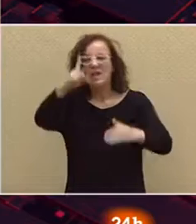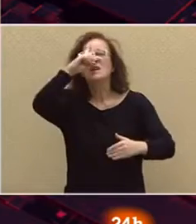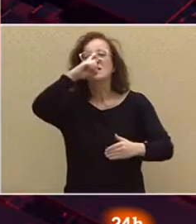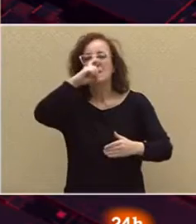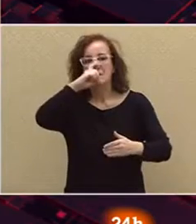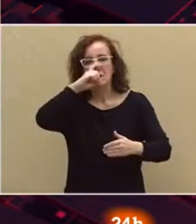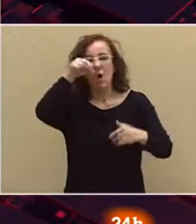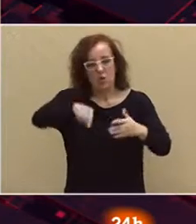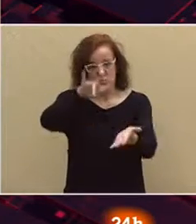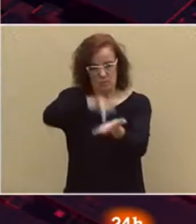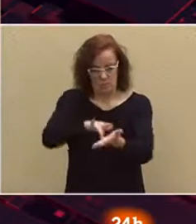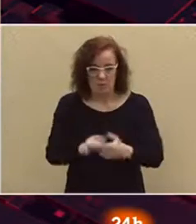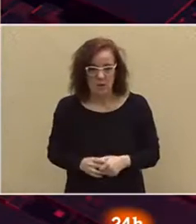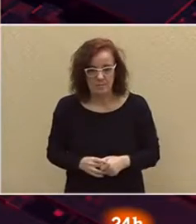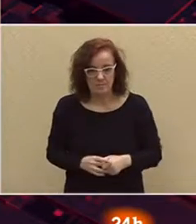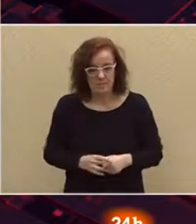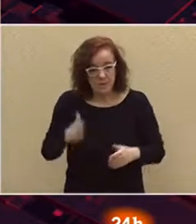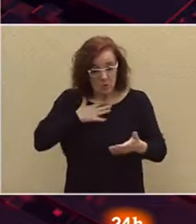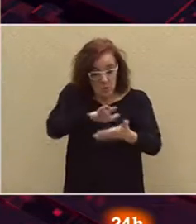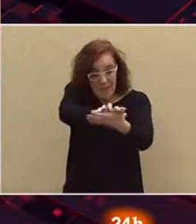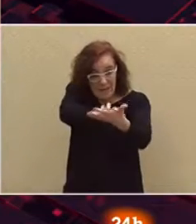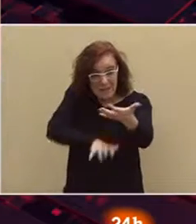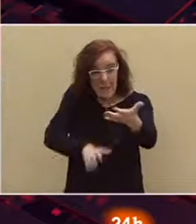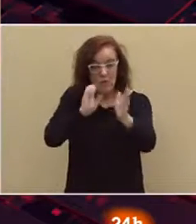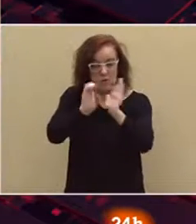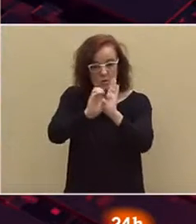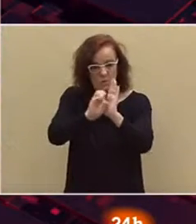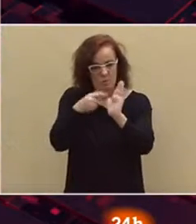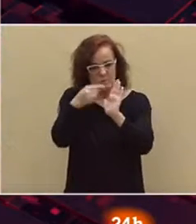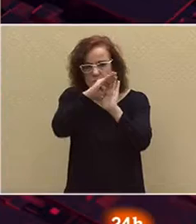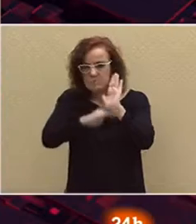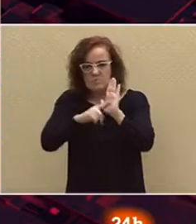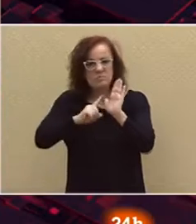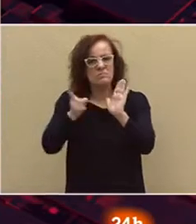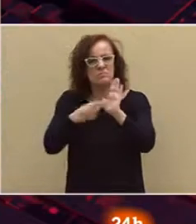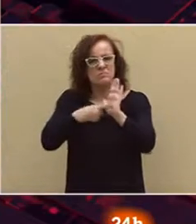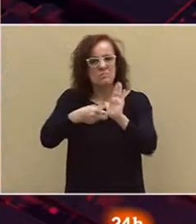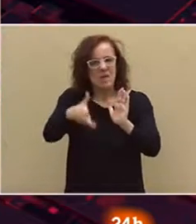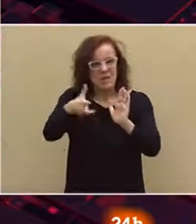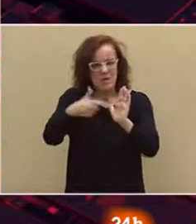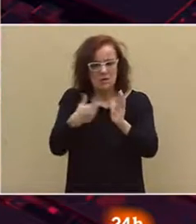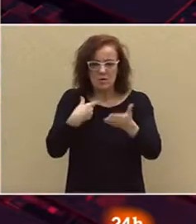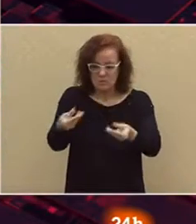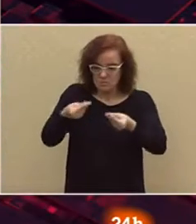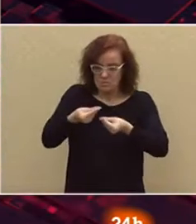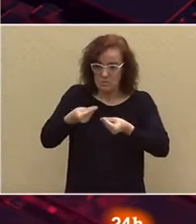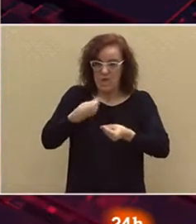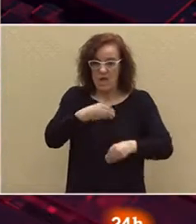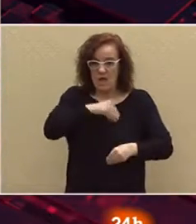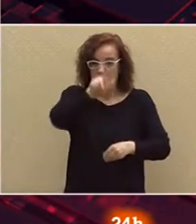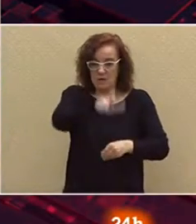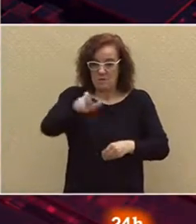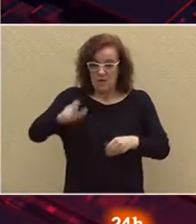hoy. Nuestra Carta Magna, dotada de la incontestable legitimidad que recibió de los españoles en ese referéndum del